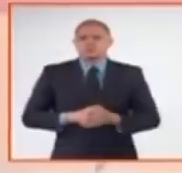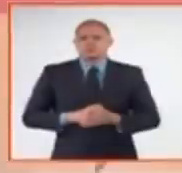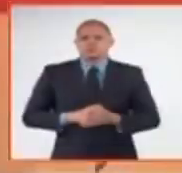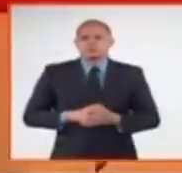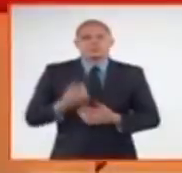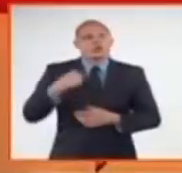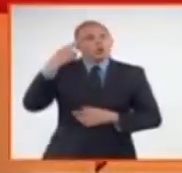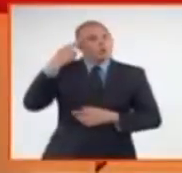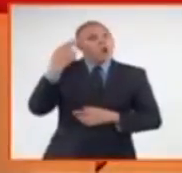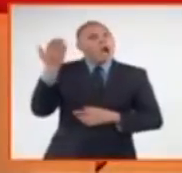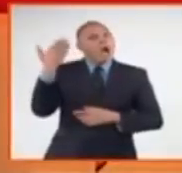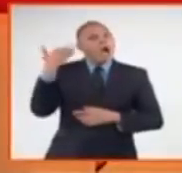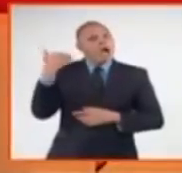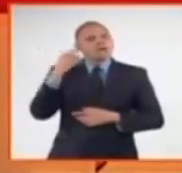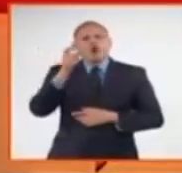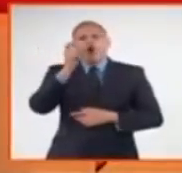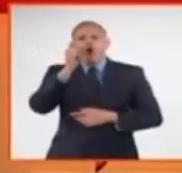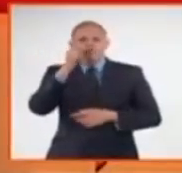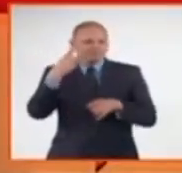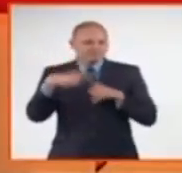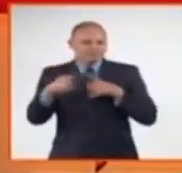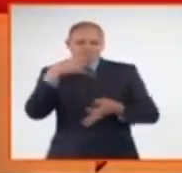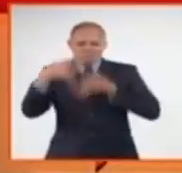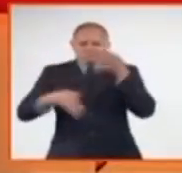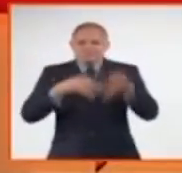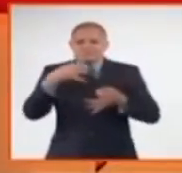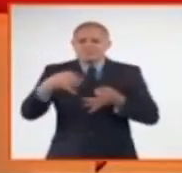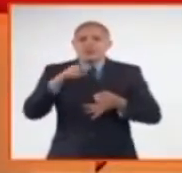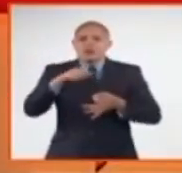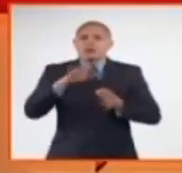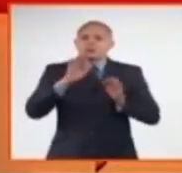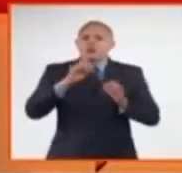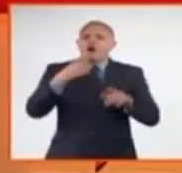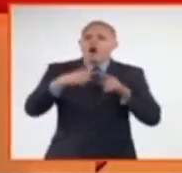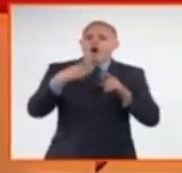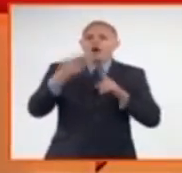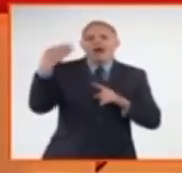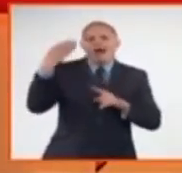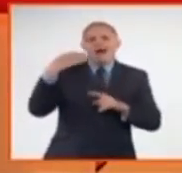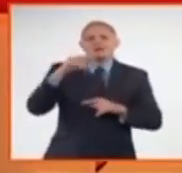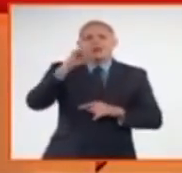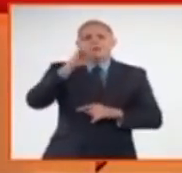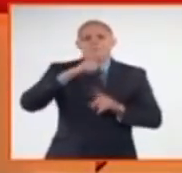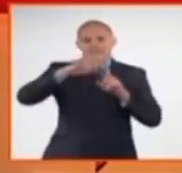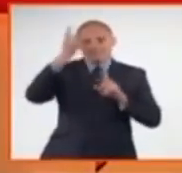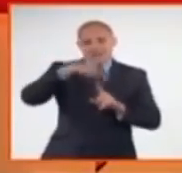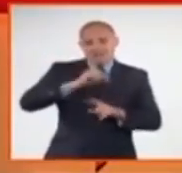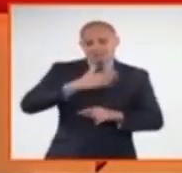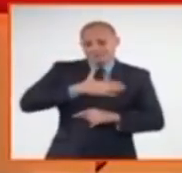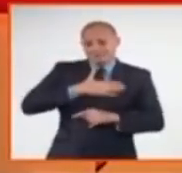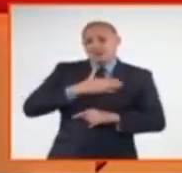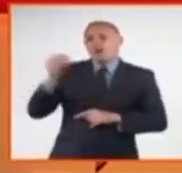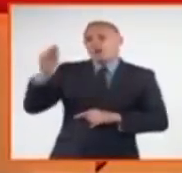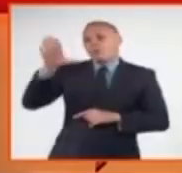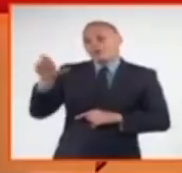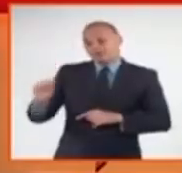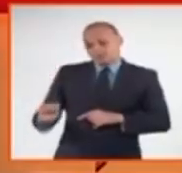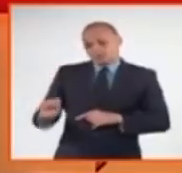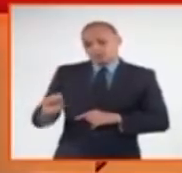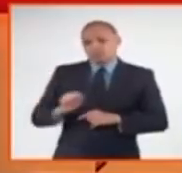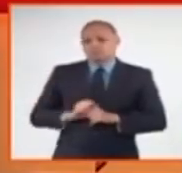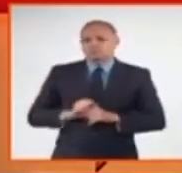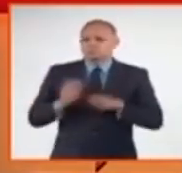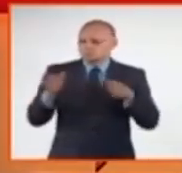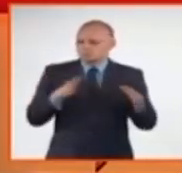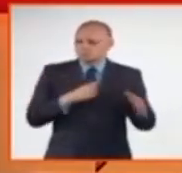ver es hablar de que incluso a delta hay cruza beta y todos decían y por qué beta y nuevo delta buenos los resultados han demostrado que la más